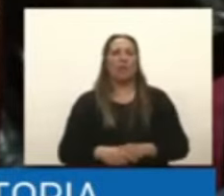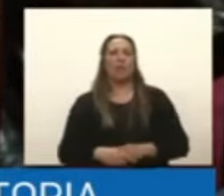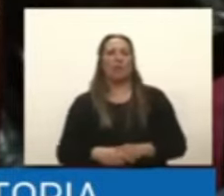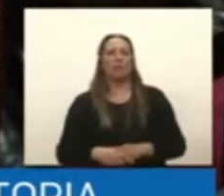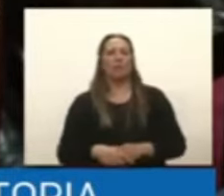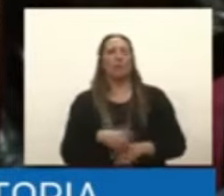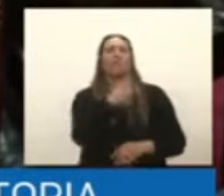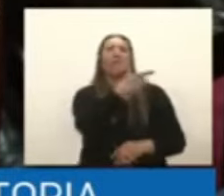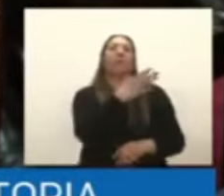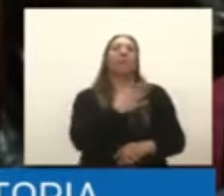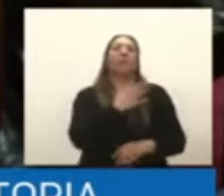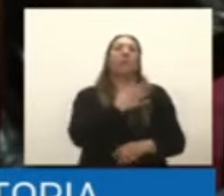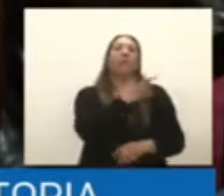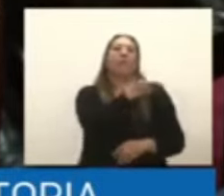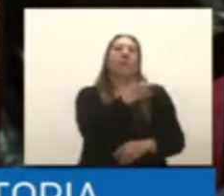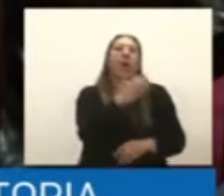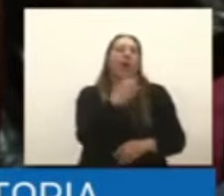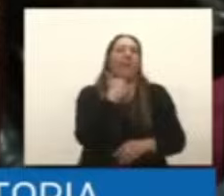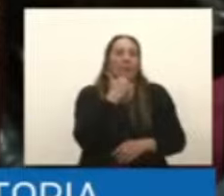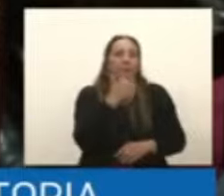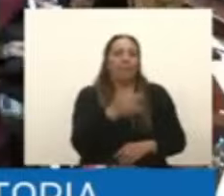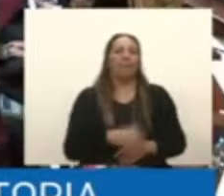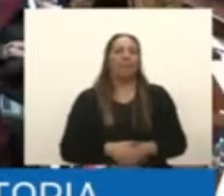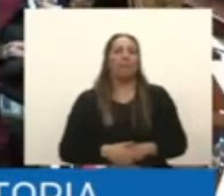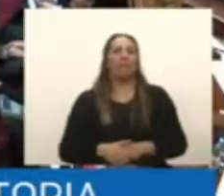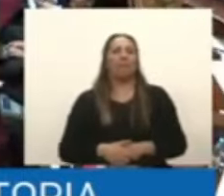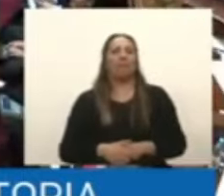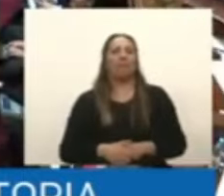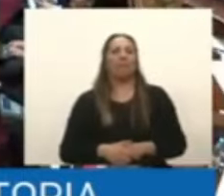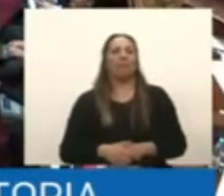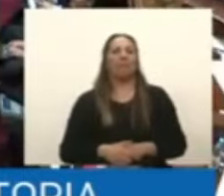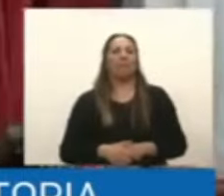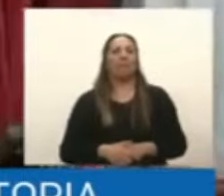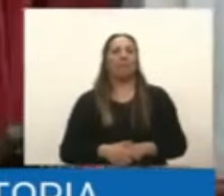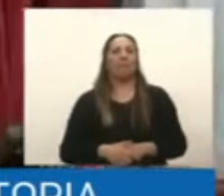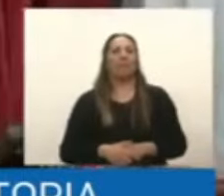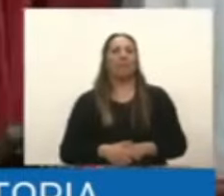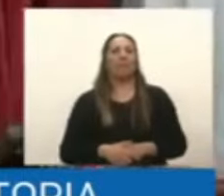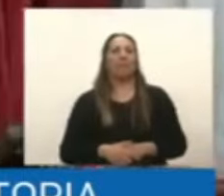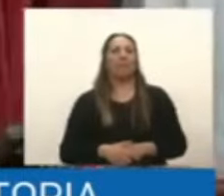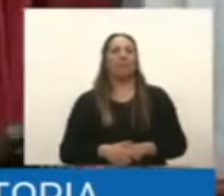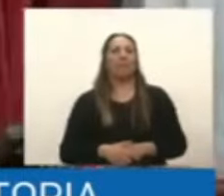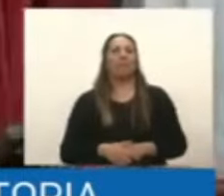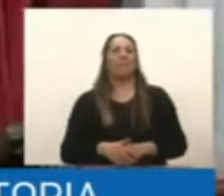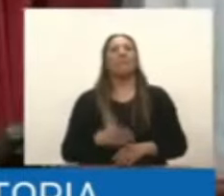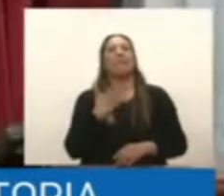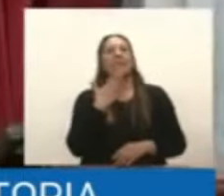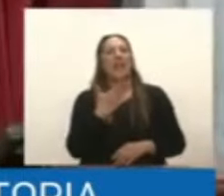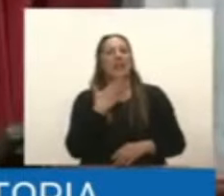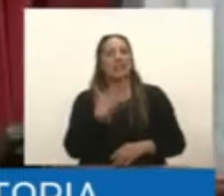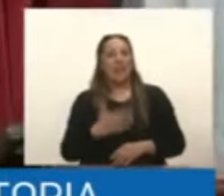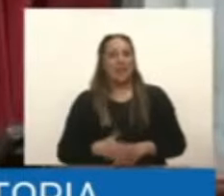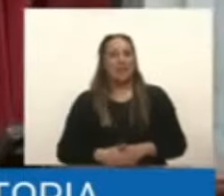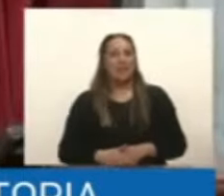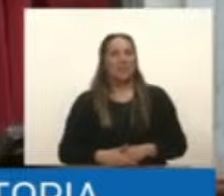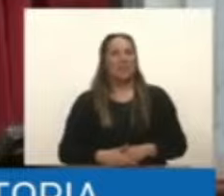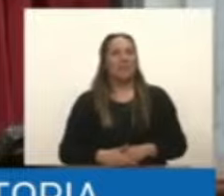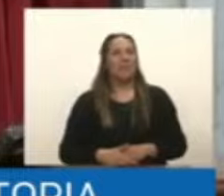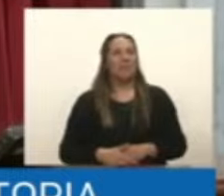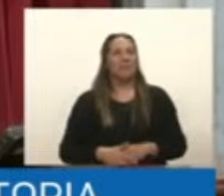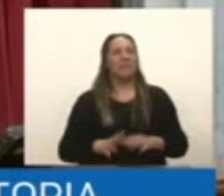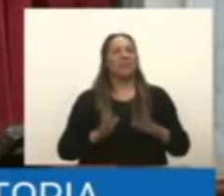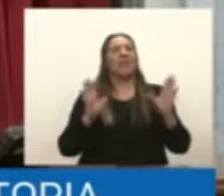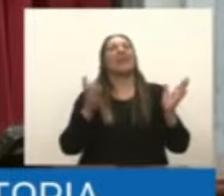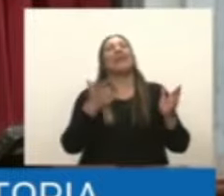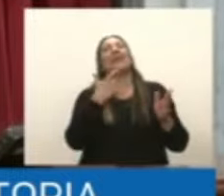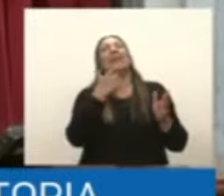Es un jamoncito, diría la vicepresidenta. ¿Verdad? Bueno. Gracias, gracias por el favor, No, Mayans. no, no, bueno, Gracias. digo, en